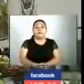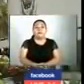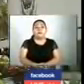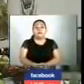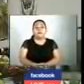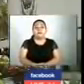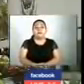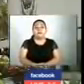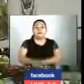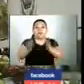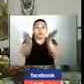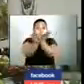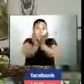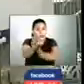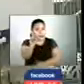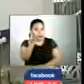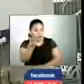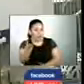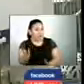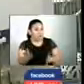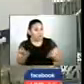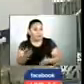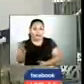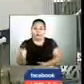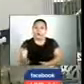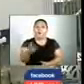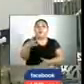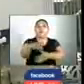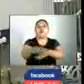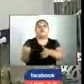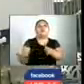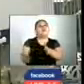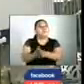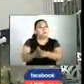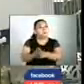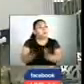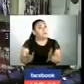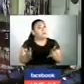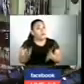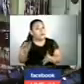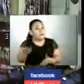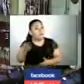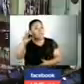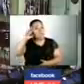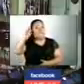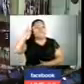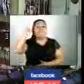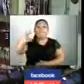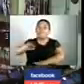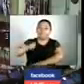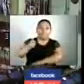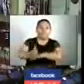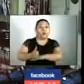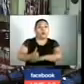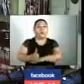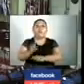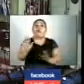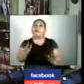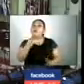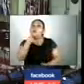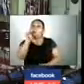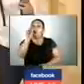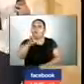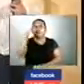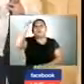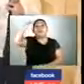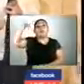Este 1 de mayo tomará posesión la nueva asamblea legislativa, que marcará un precedente, asegura la comisionada